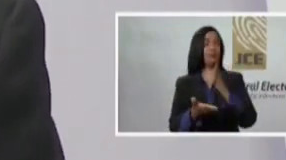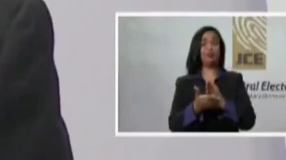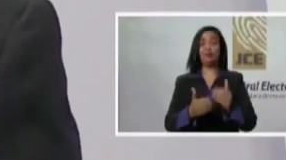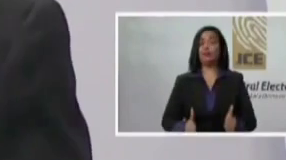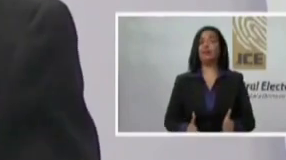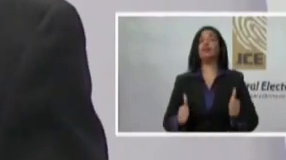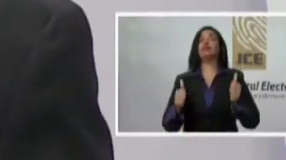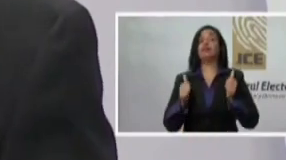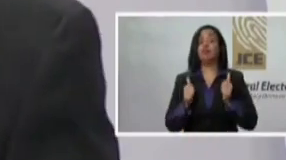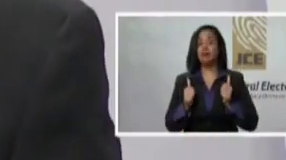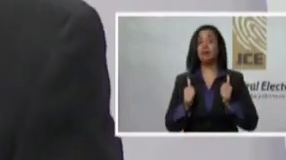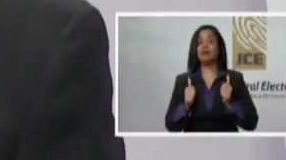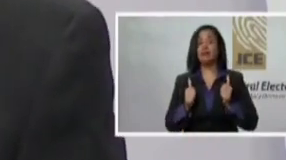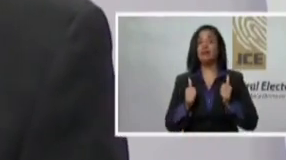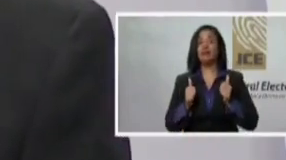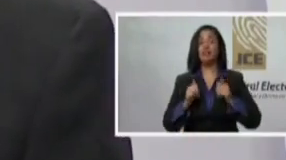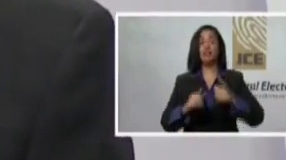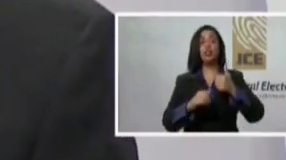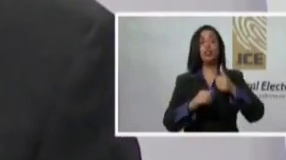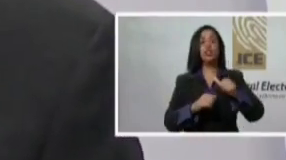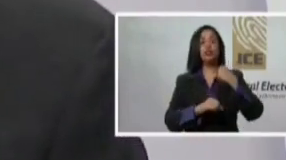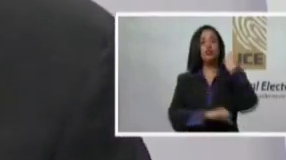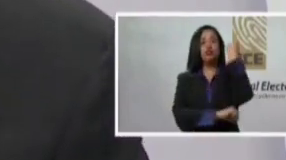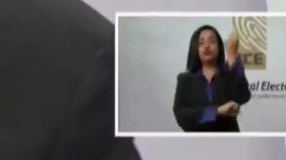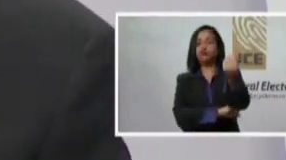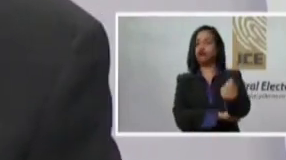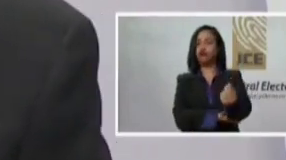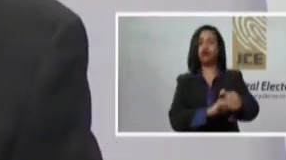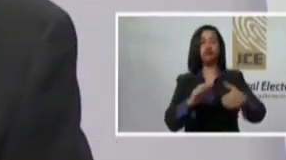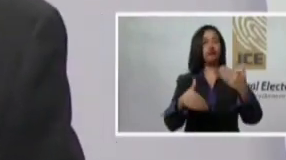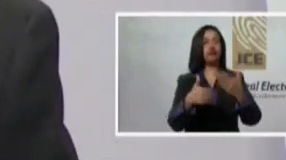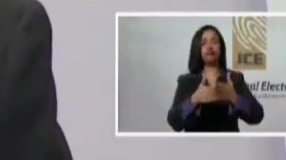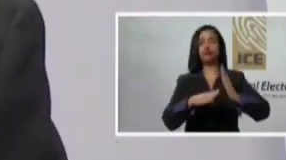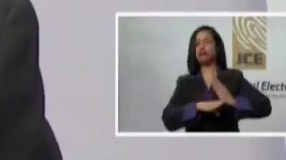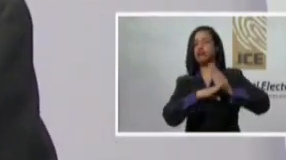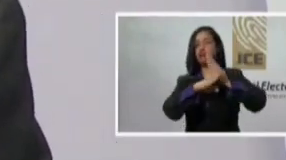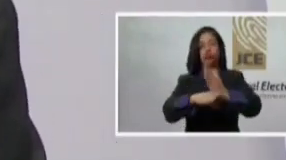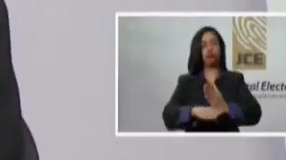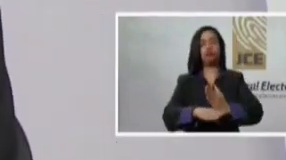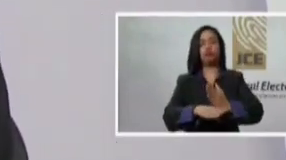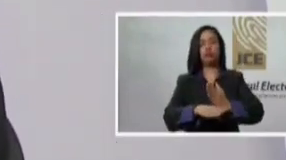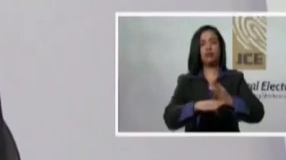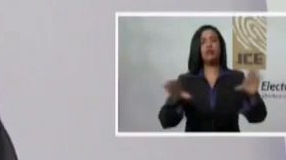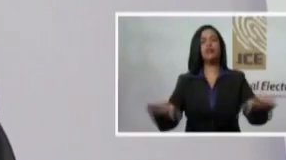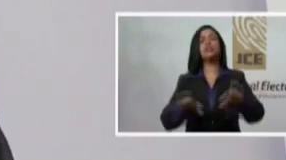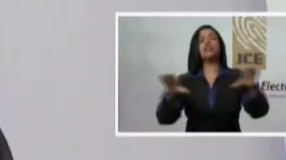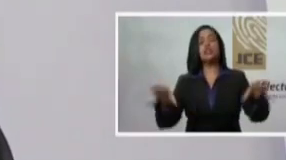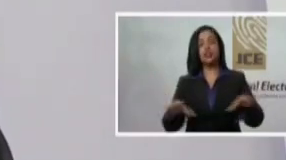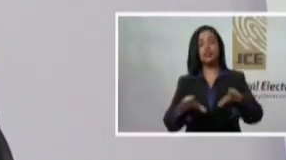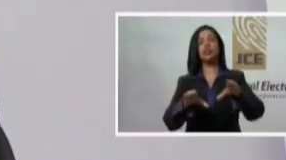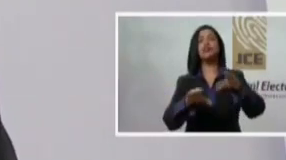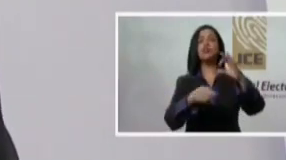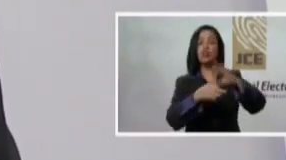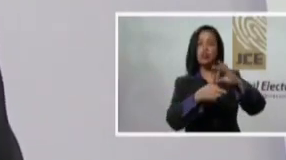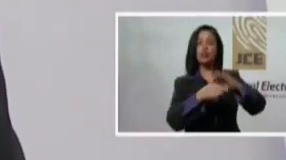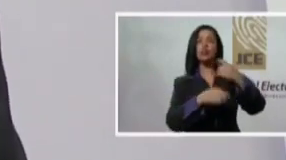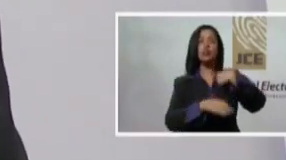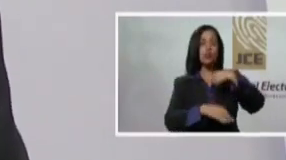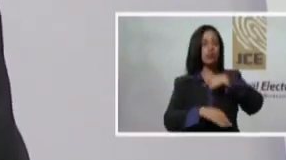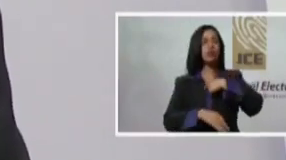todos los obstáculos, realice una jornada como de la que hemos sido